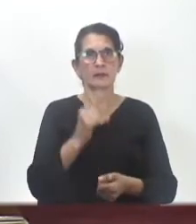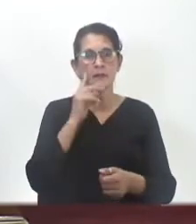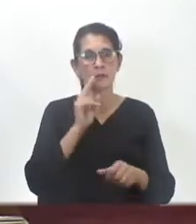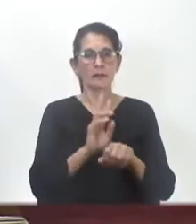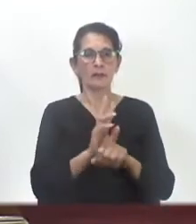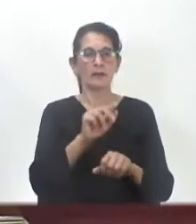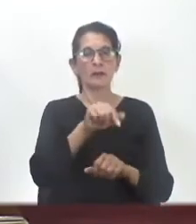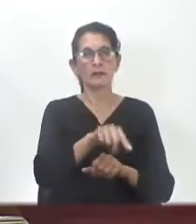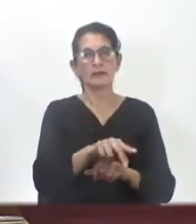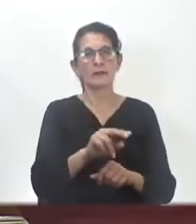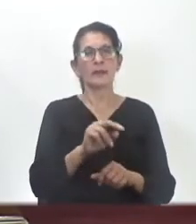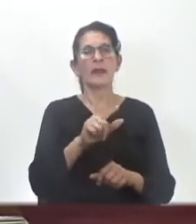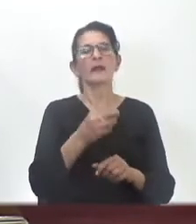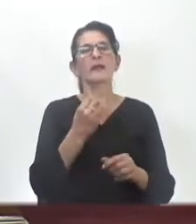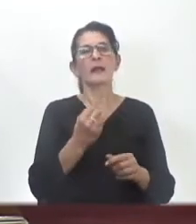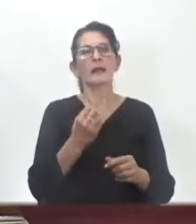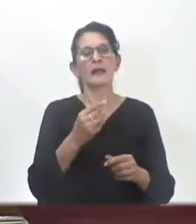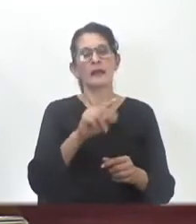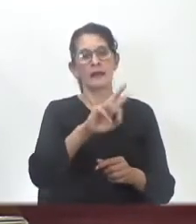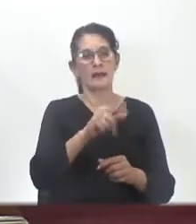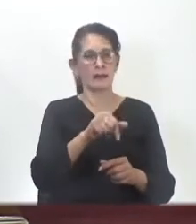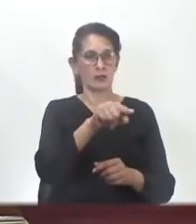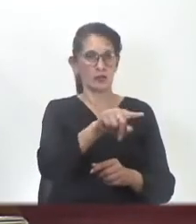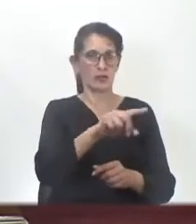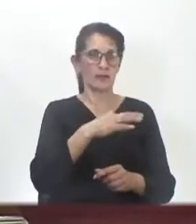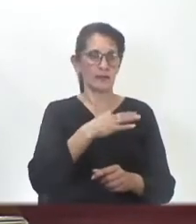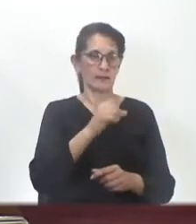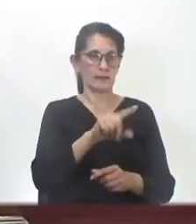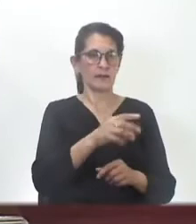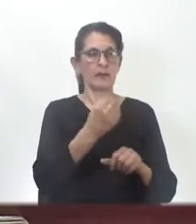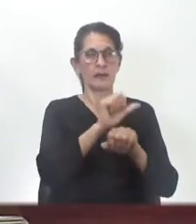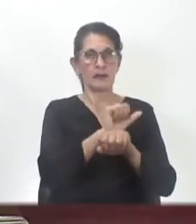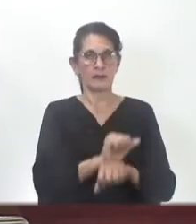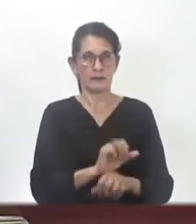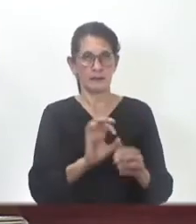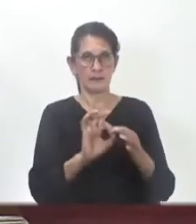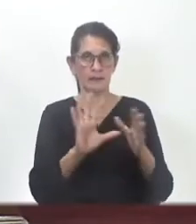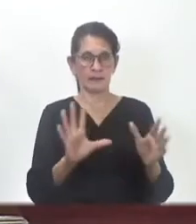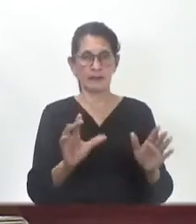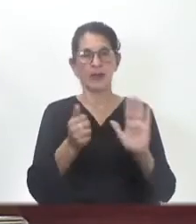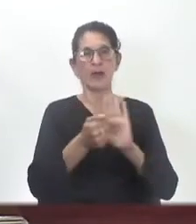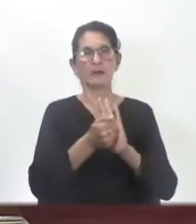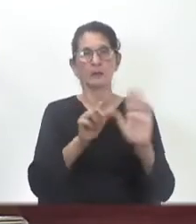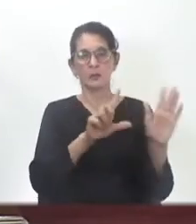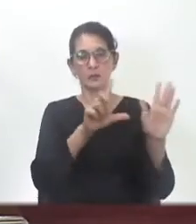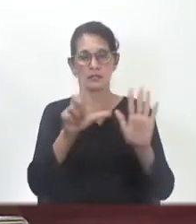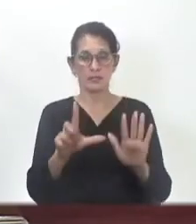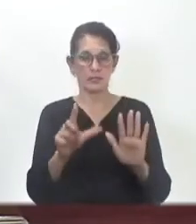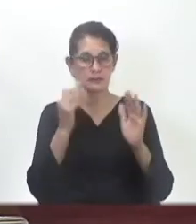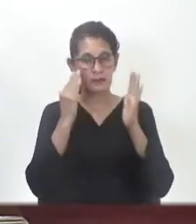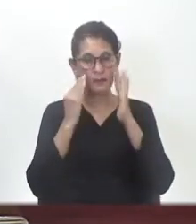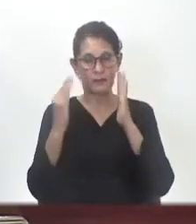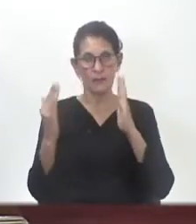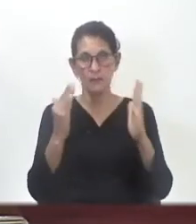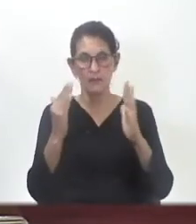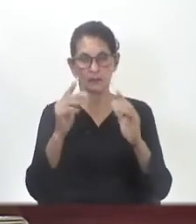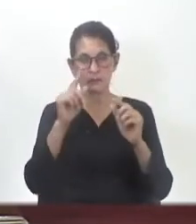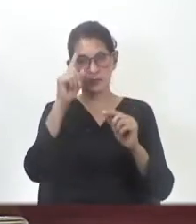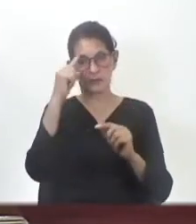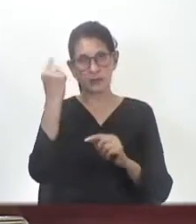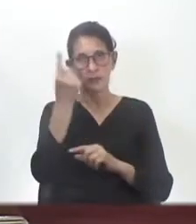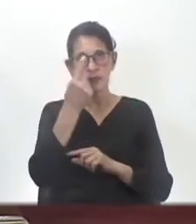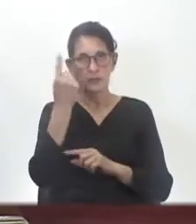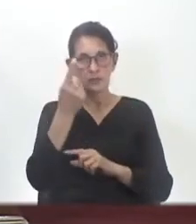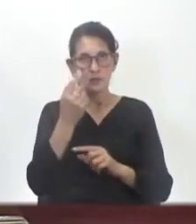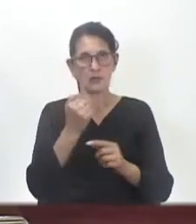y también razón de ser y objetivo de privación de libertad. En su artículo 7, el Pacto Internacional de Derechos